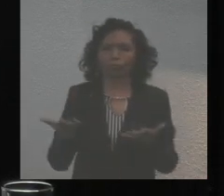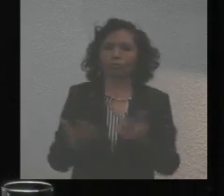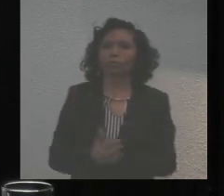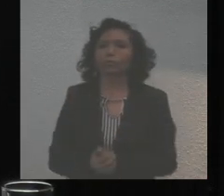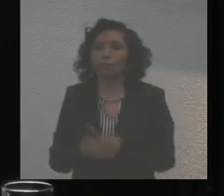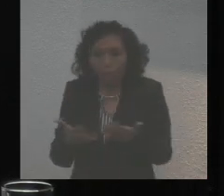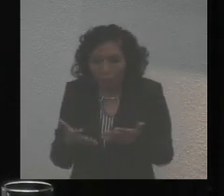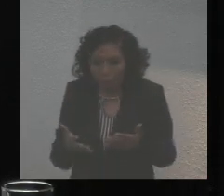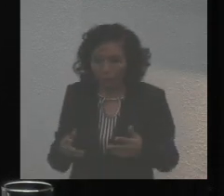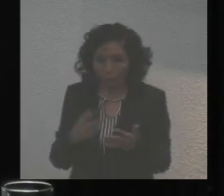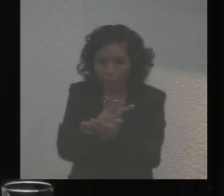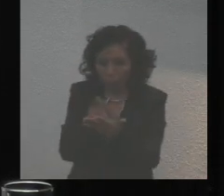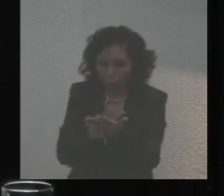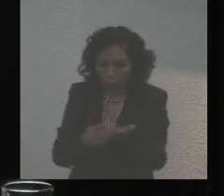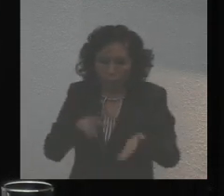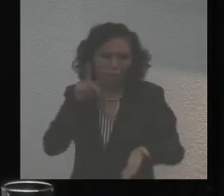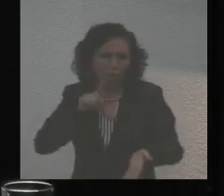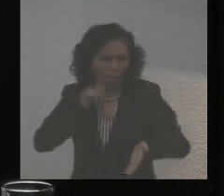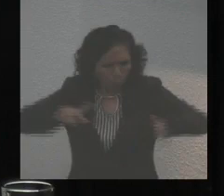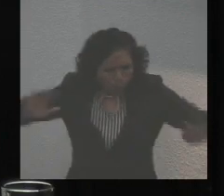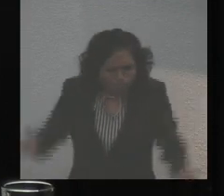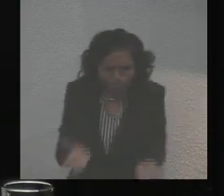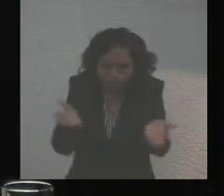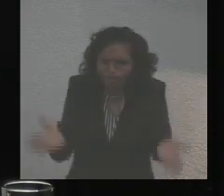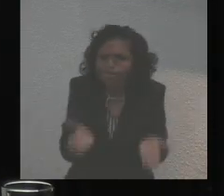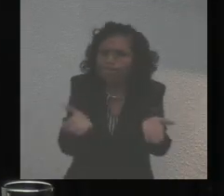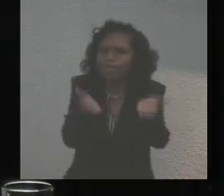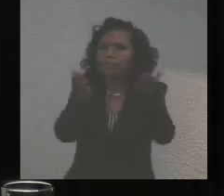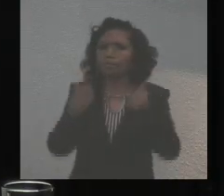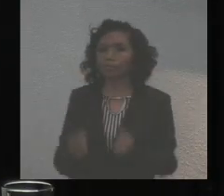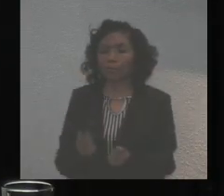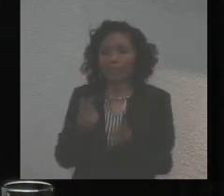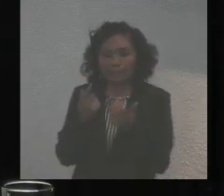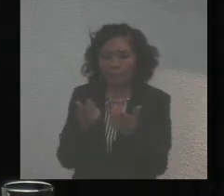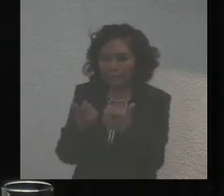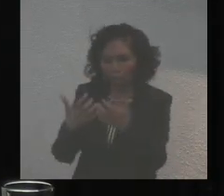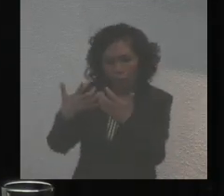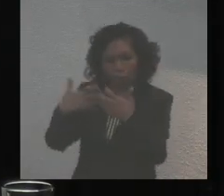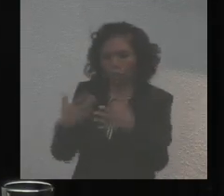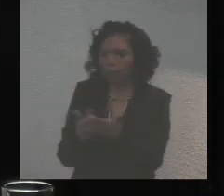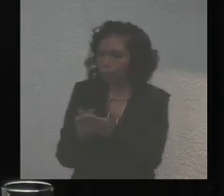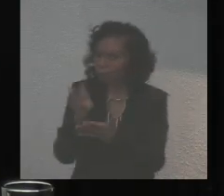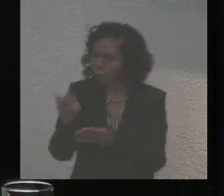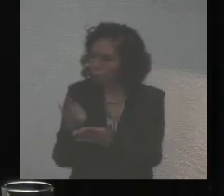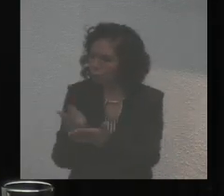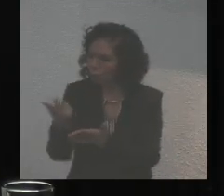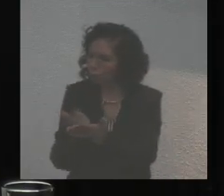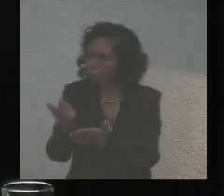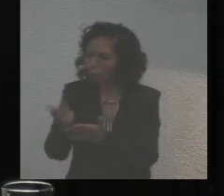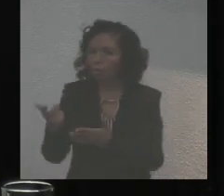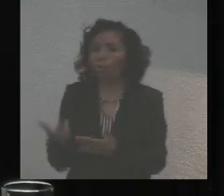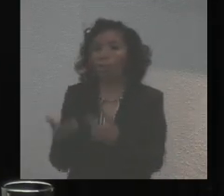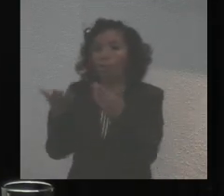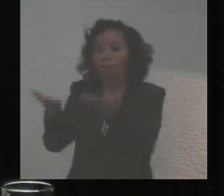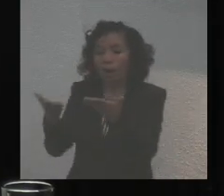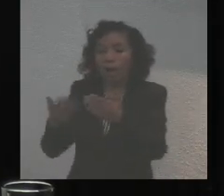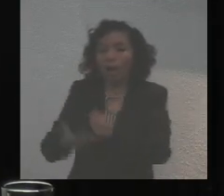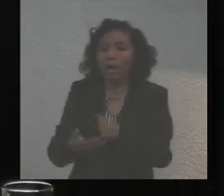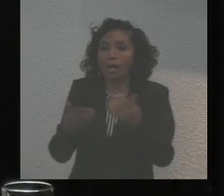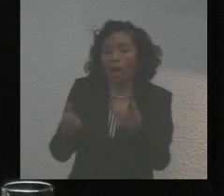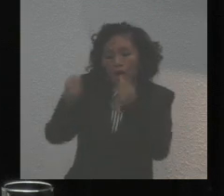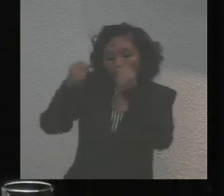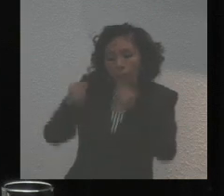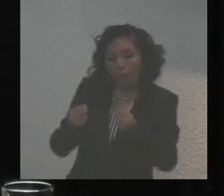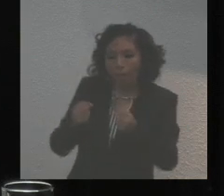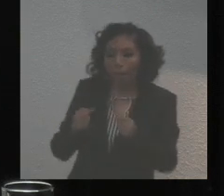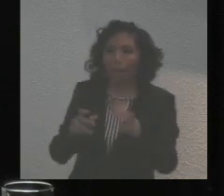para empoderar a nuestras mujeres en tareas productivas y una inversión pública histórica en materia de seguridad para recuperar la